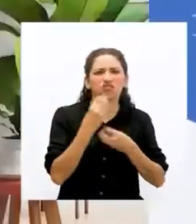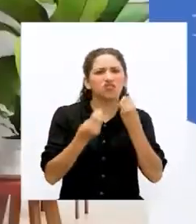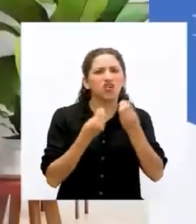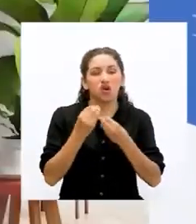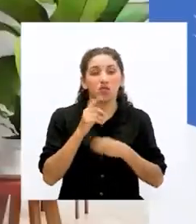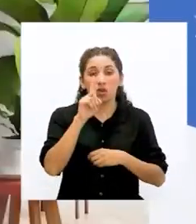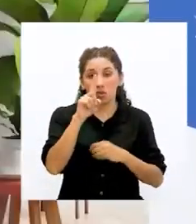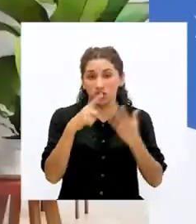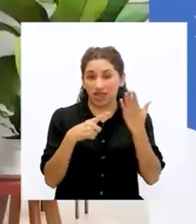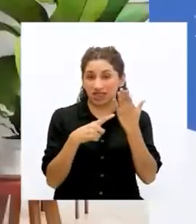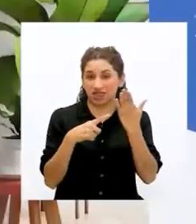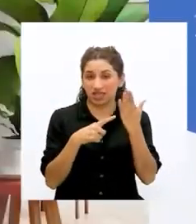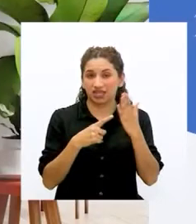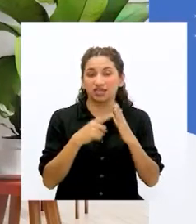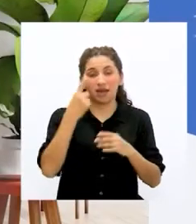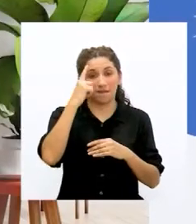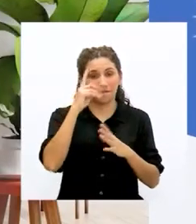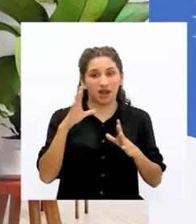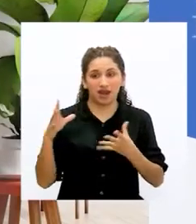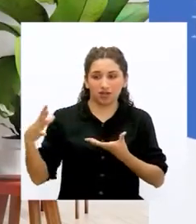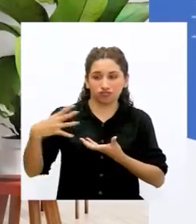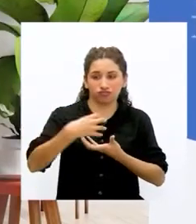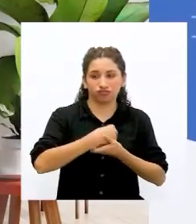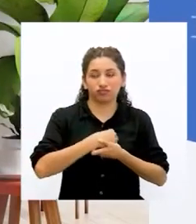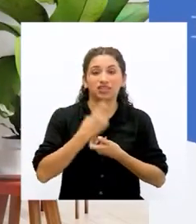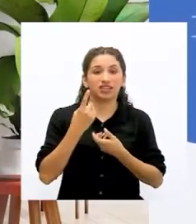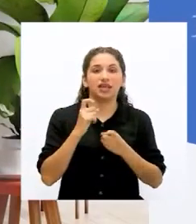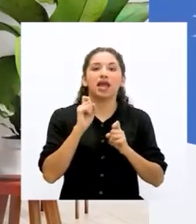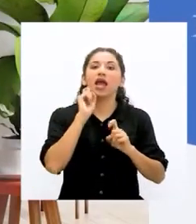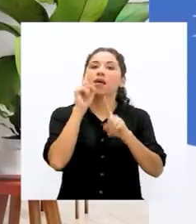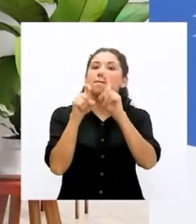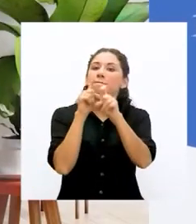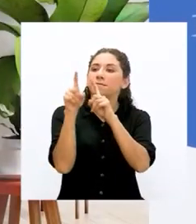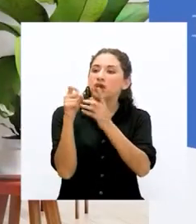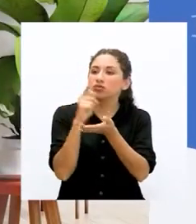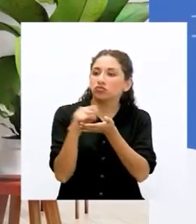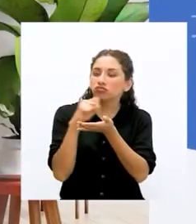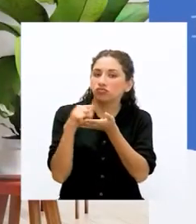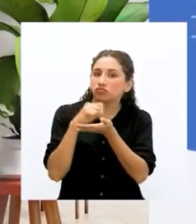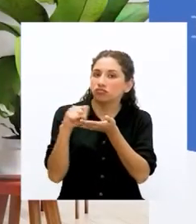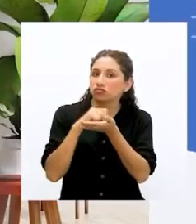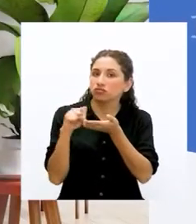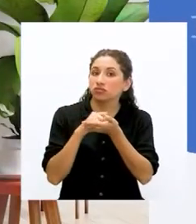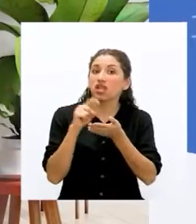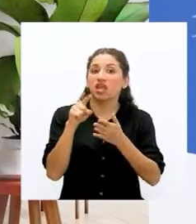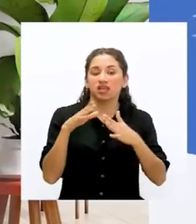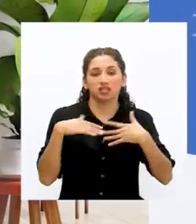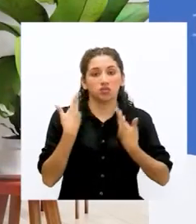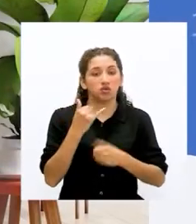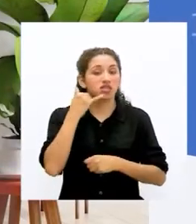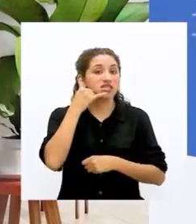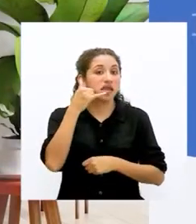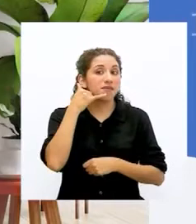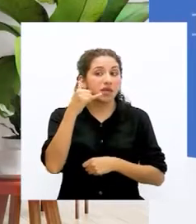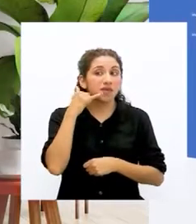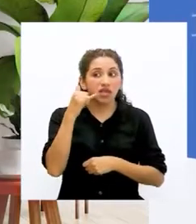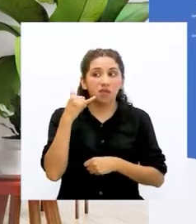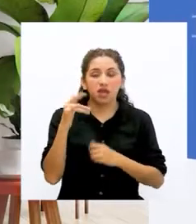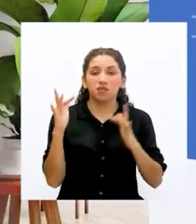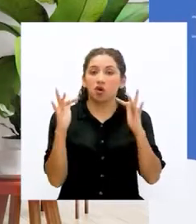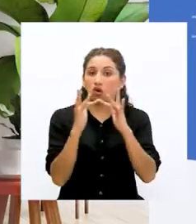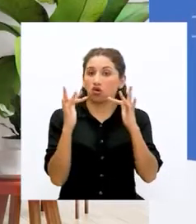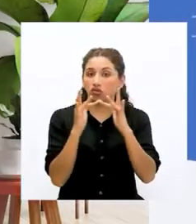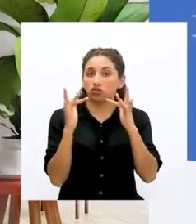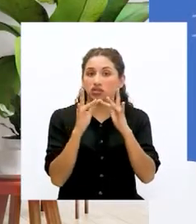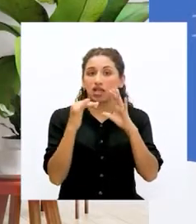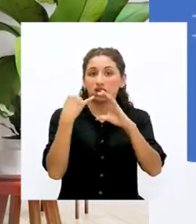de las técnicas para la recopilación de datos es la encuesta. Estas se pueden realizar por vía telefónica, correo